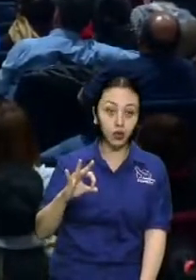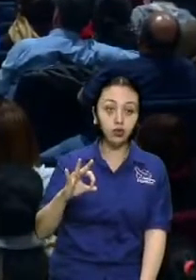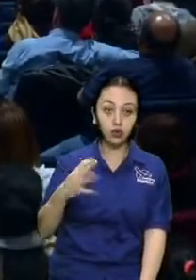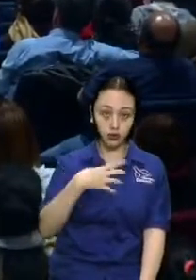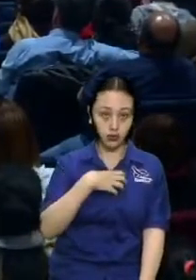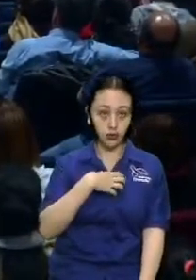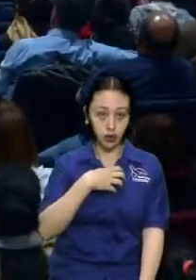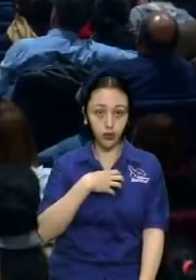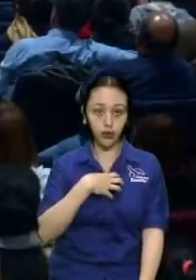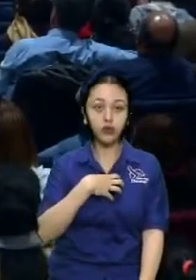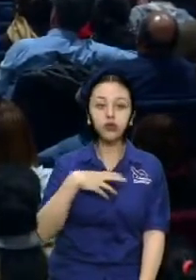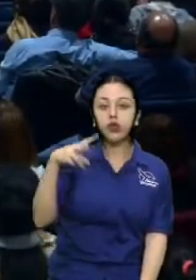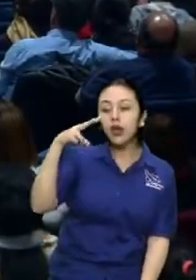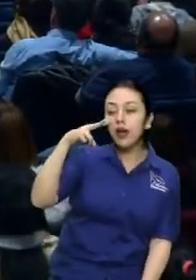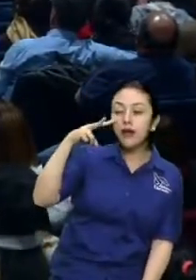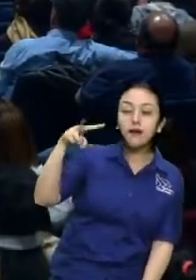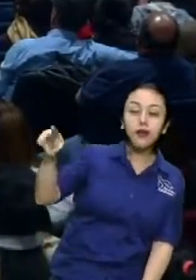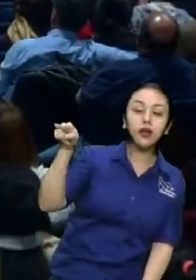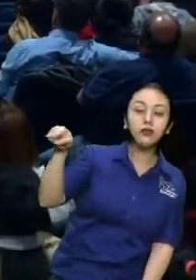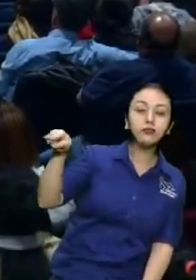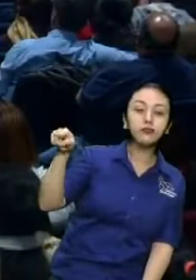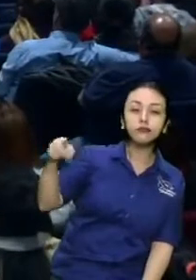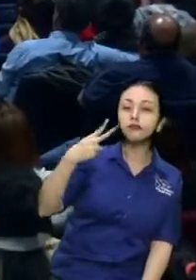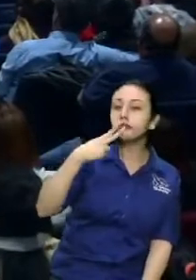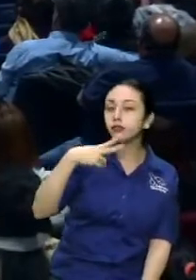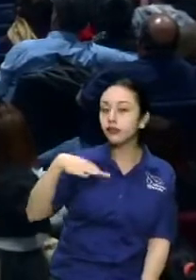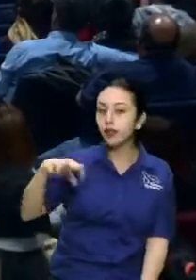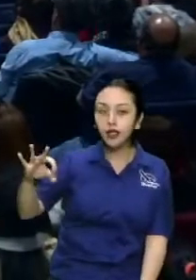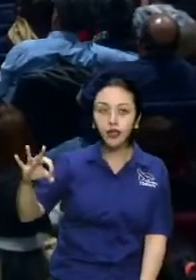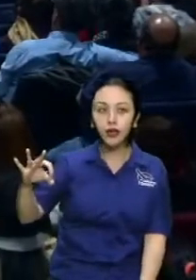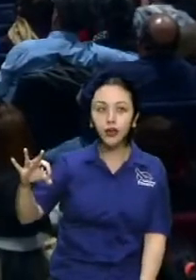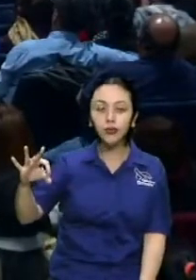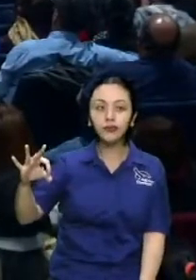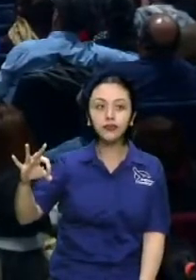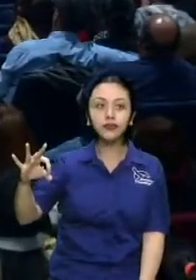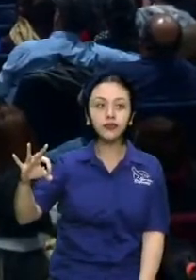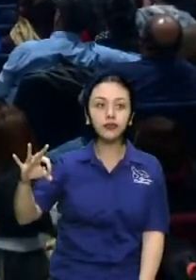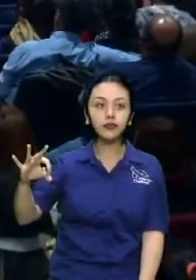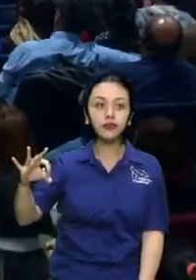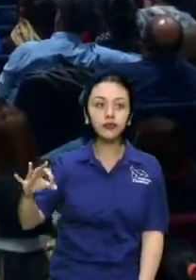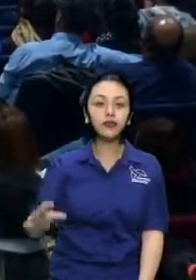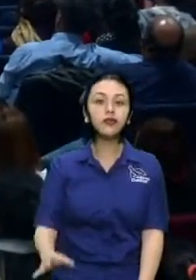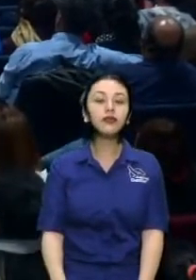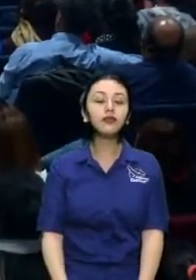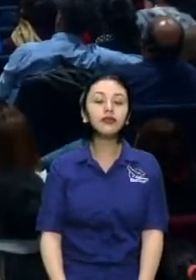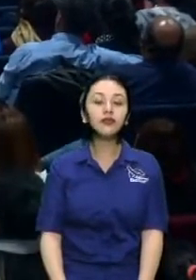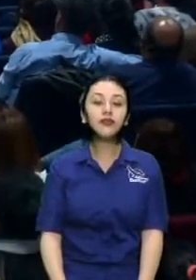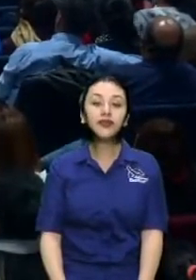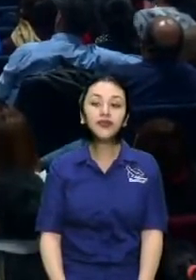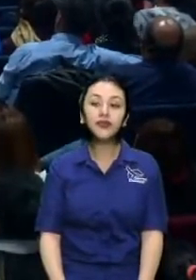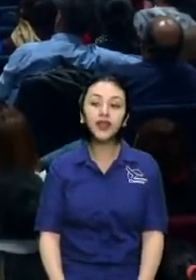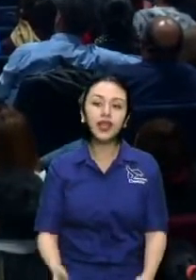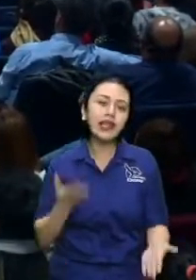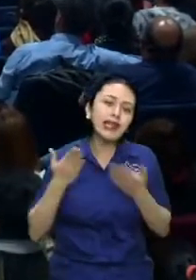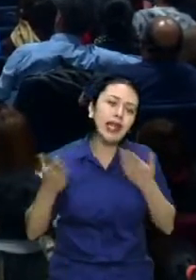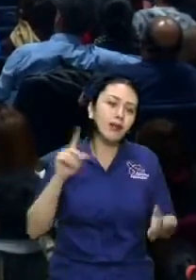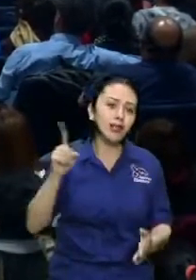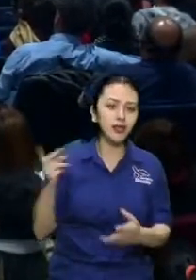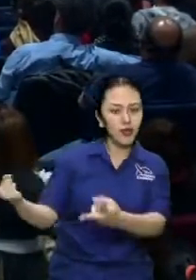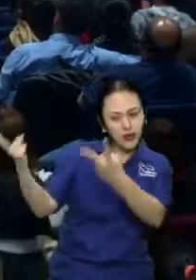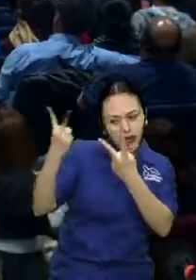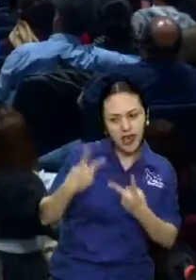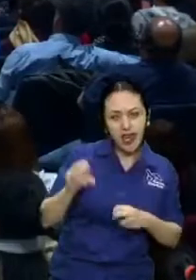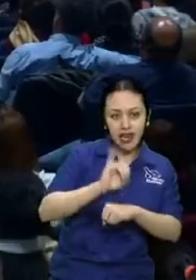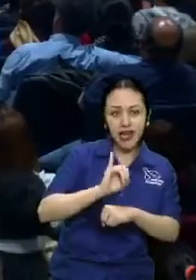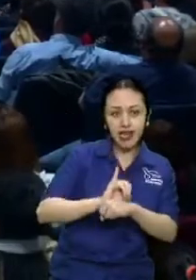si los demás están por ahí o me están oyendo, porque a veces no están, pero cuando les alego me dice, predicaste de esto, de esto, de esto, y en